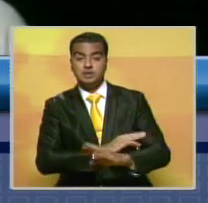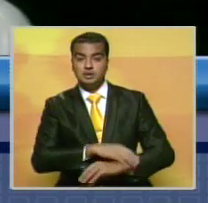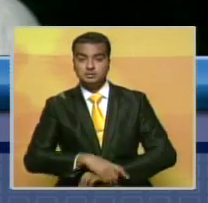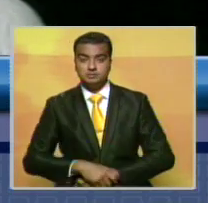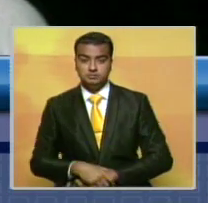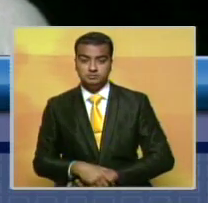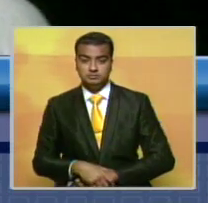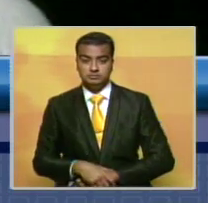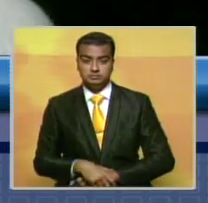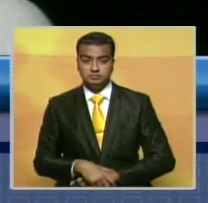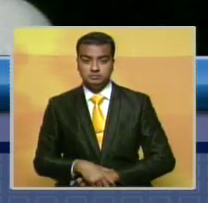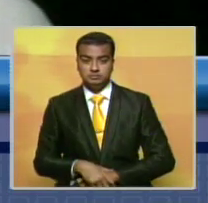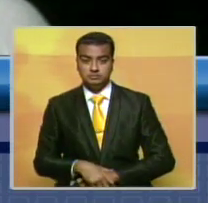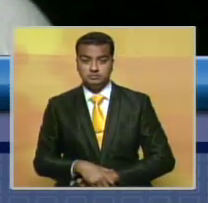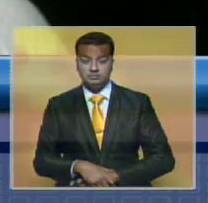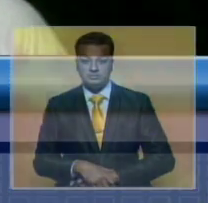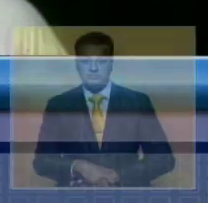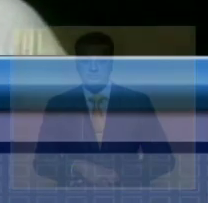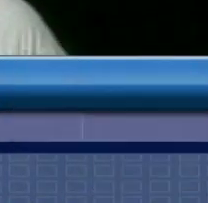almas que